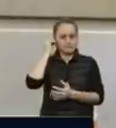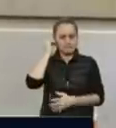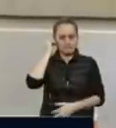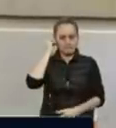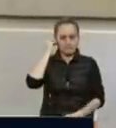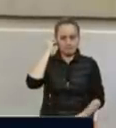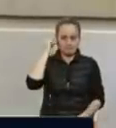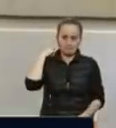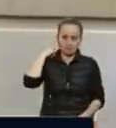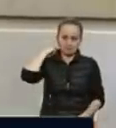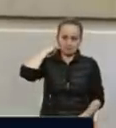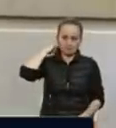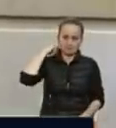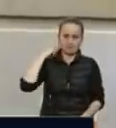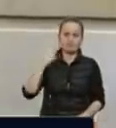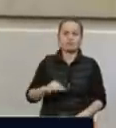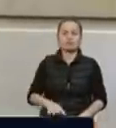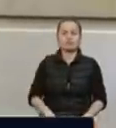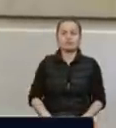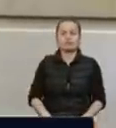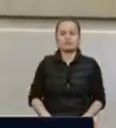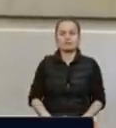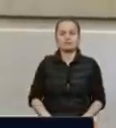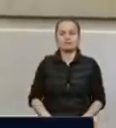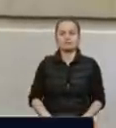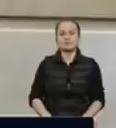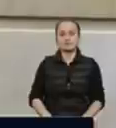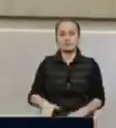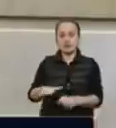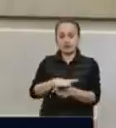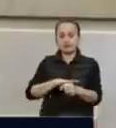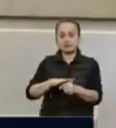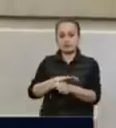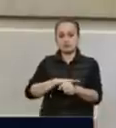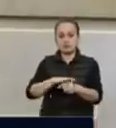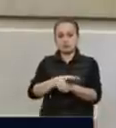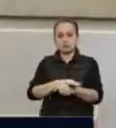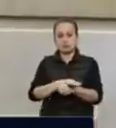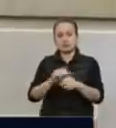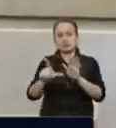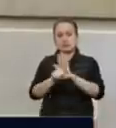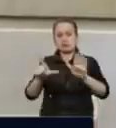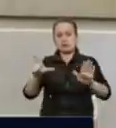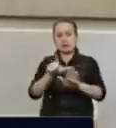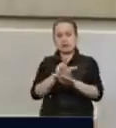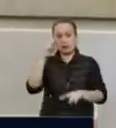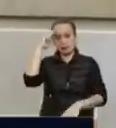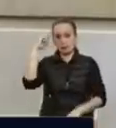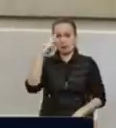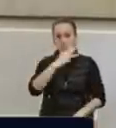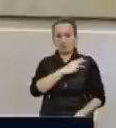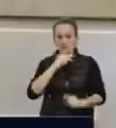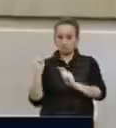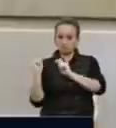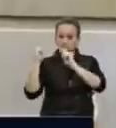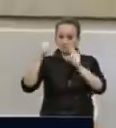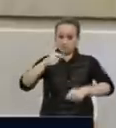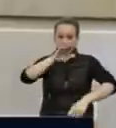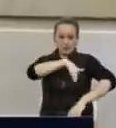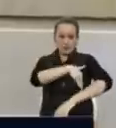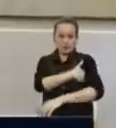persona que hablara de hechos criminales en la fuerza pública pudiera ser ministro de